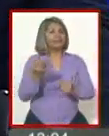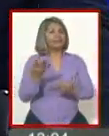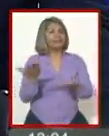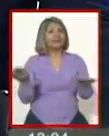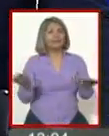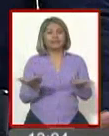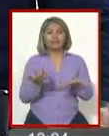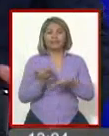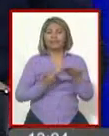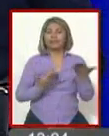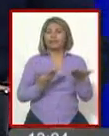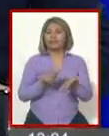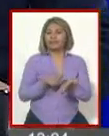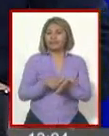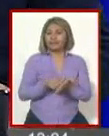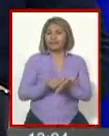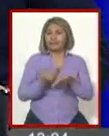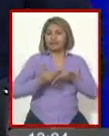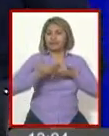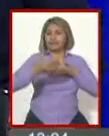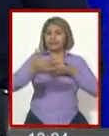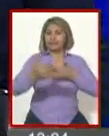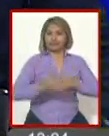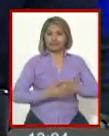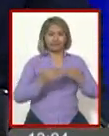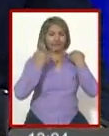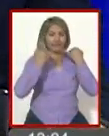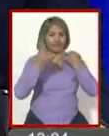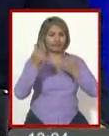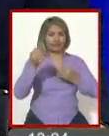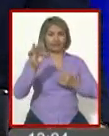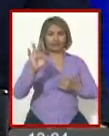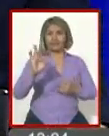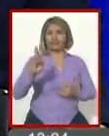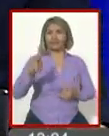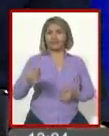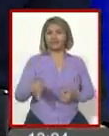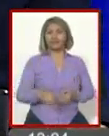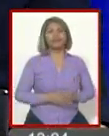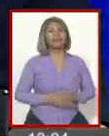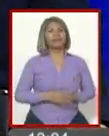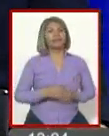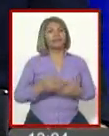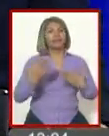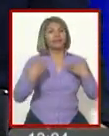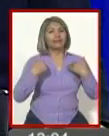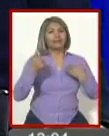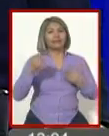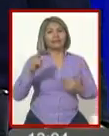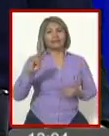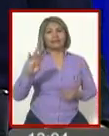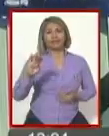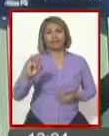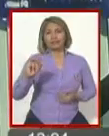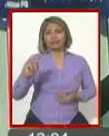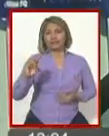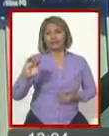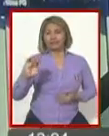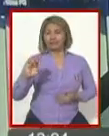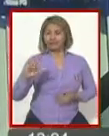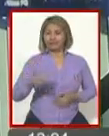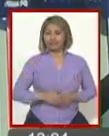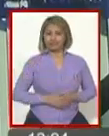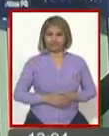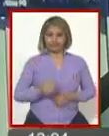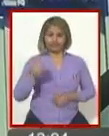el destino que correrá sus aportes de aquí en adelante ante el anuncio de la AFP de recurrir a un arbitraje internacional. Se dio a